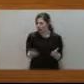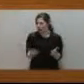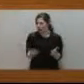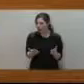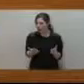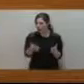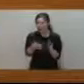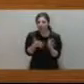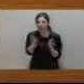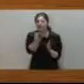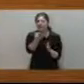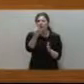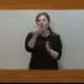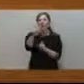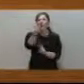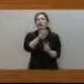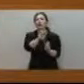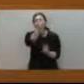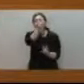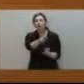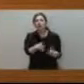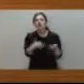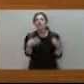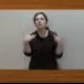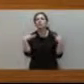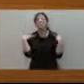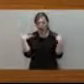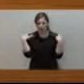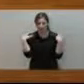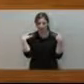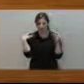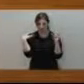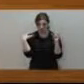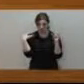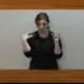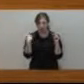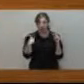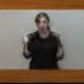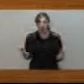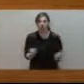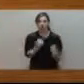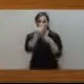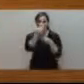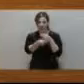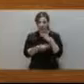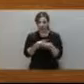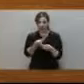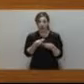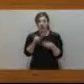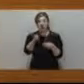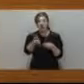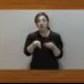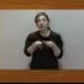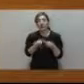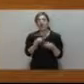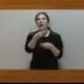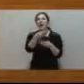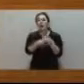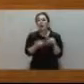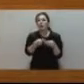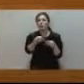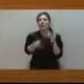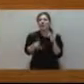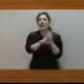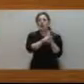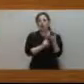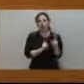por los responsables desde el Principado de los que cometieron esas actuaciones. Ejercitar acciones legales contra los que cometieron